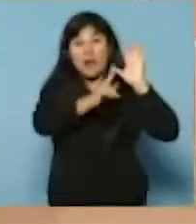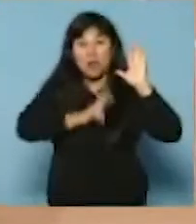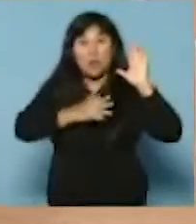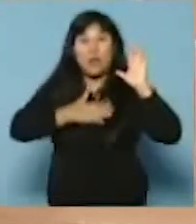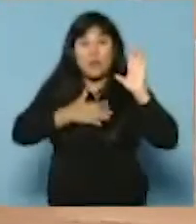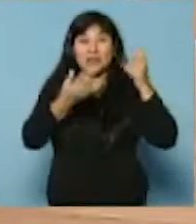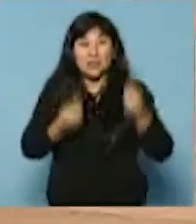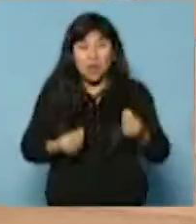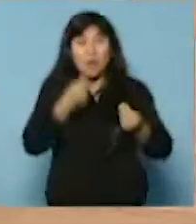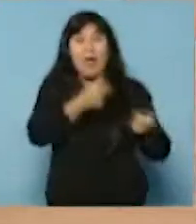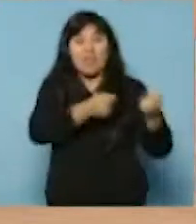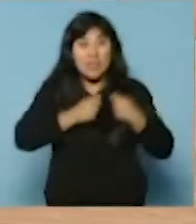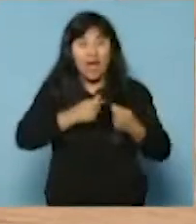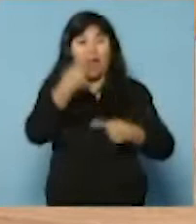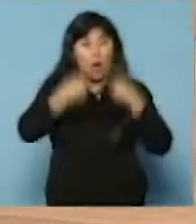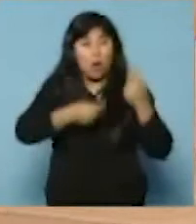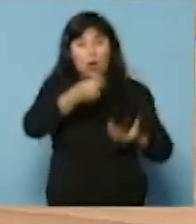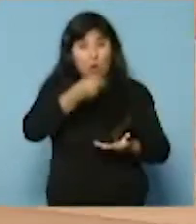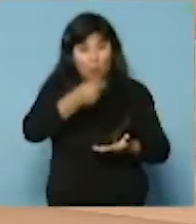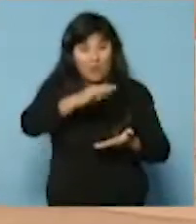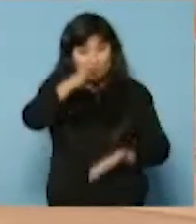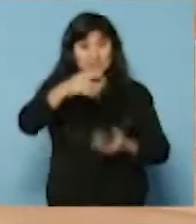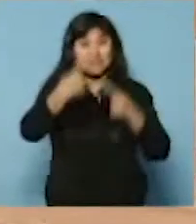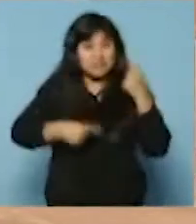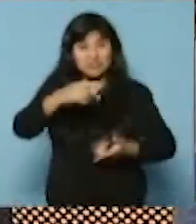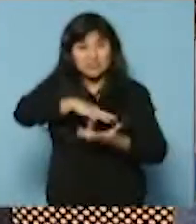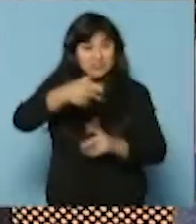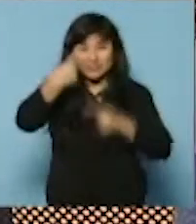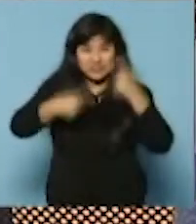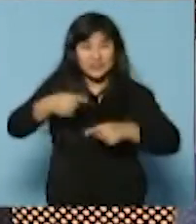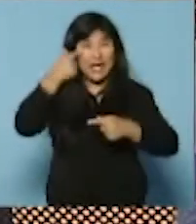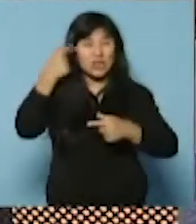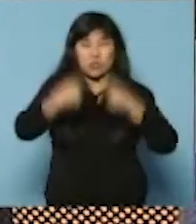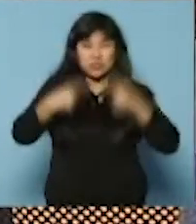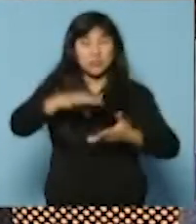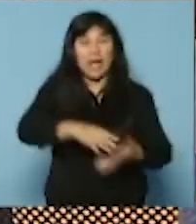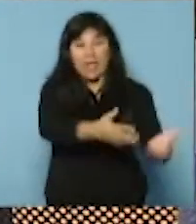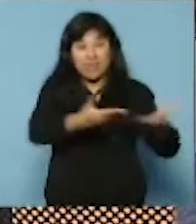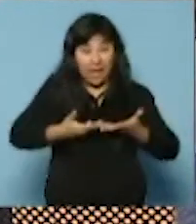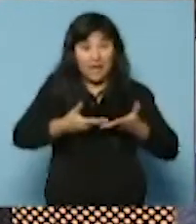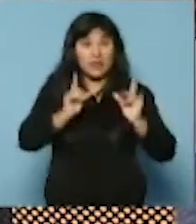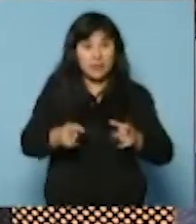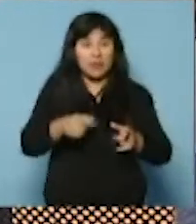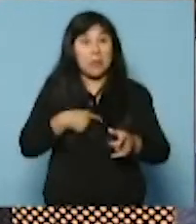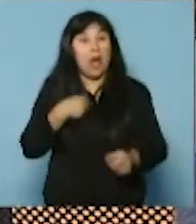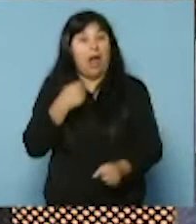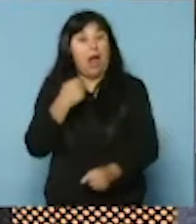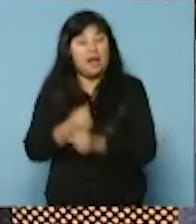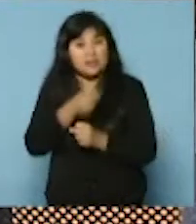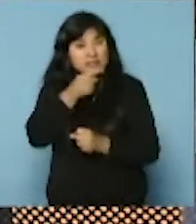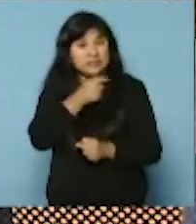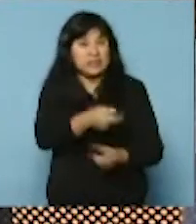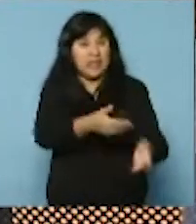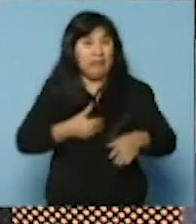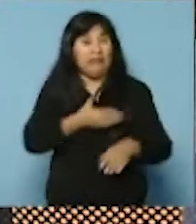que también están retrasados pero también eso me parece que tiene que ser adecuado a alá